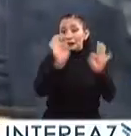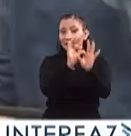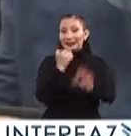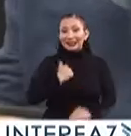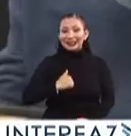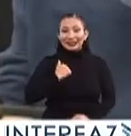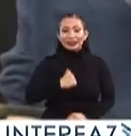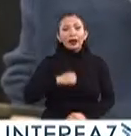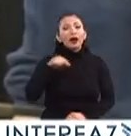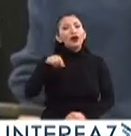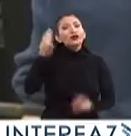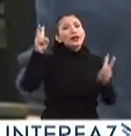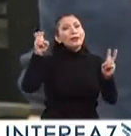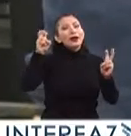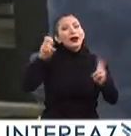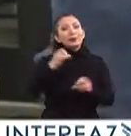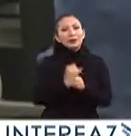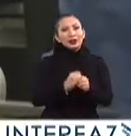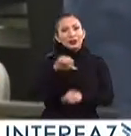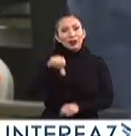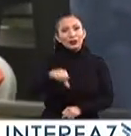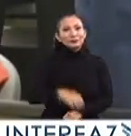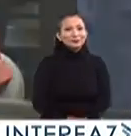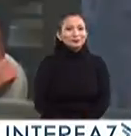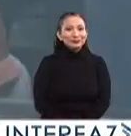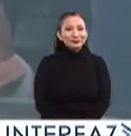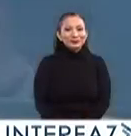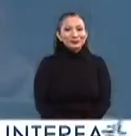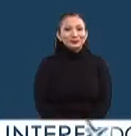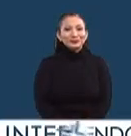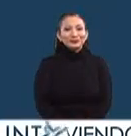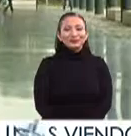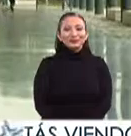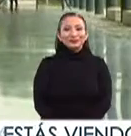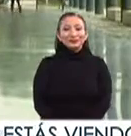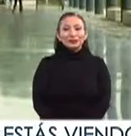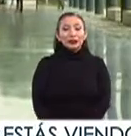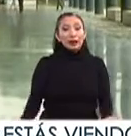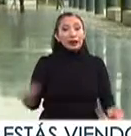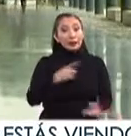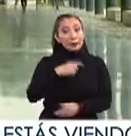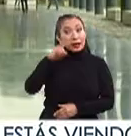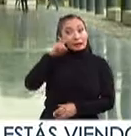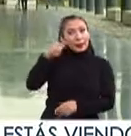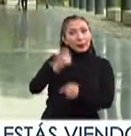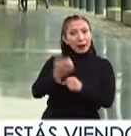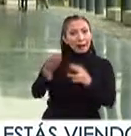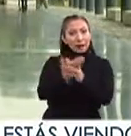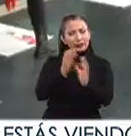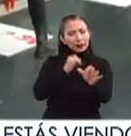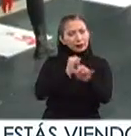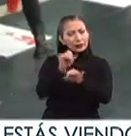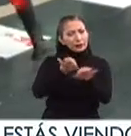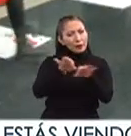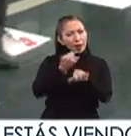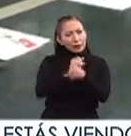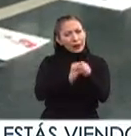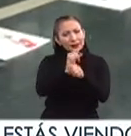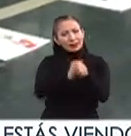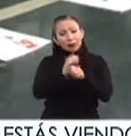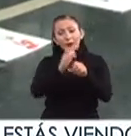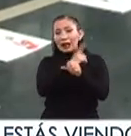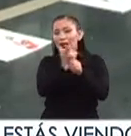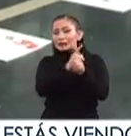de Canadá. Es el tema de nuestro reportaje del día. No te pierdas la primera parte de un trabajo especial sobre